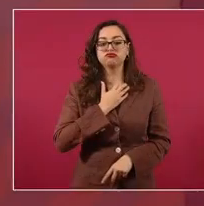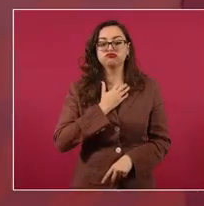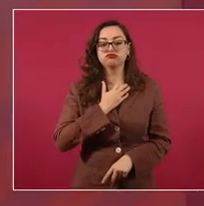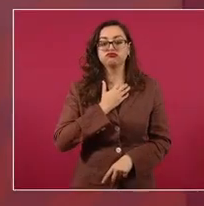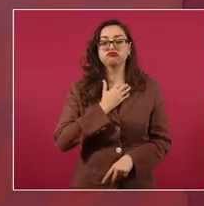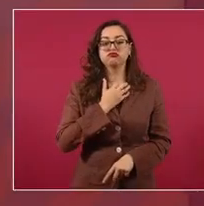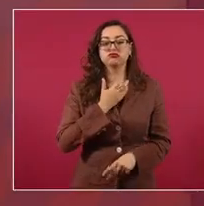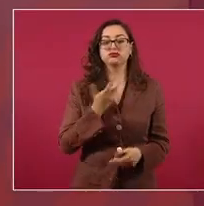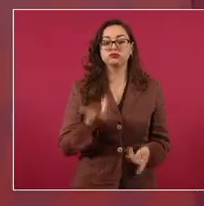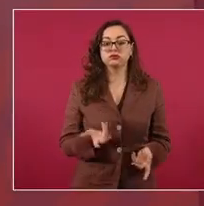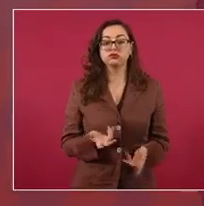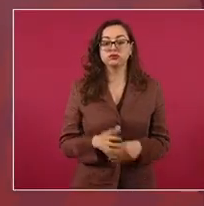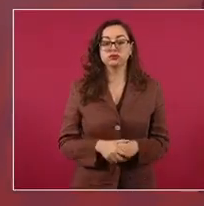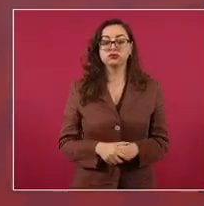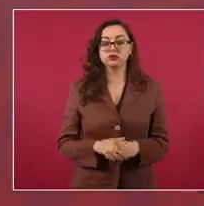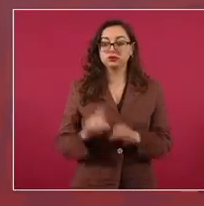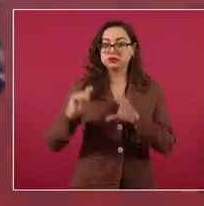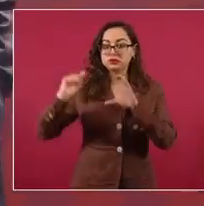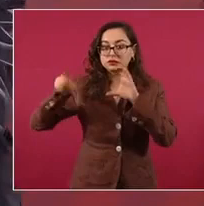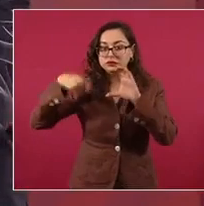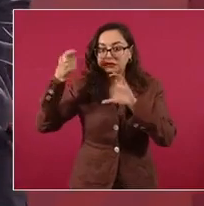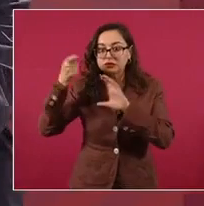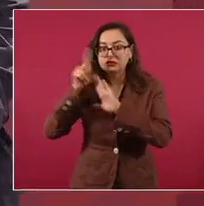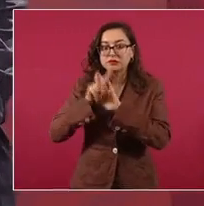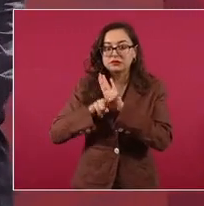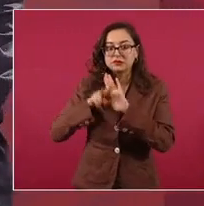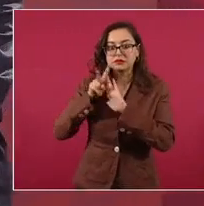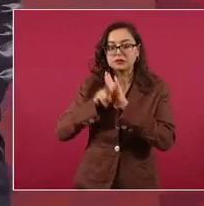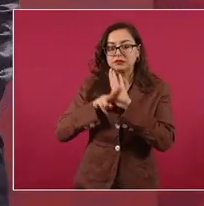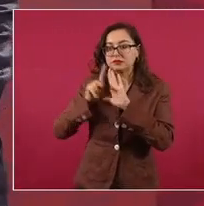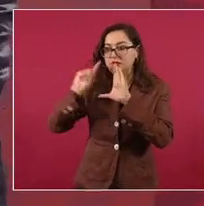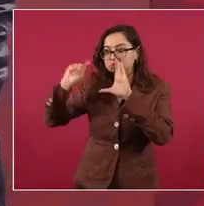Pues sí. ¿Parece que lo grabó Cerón? Haya sido